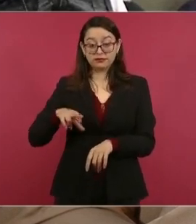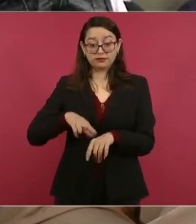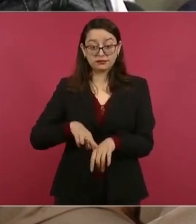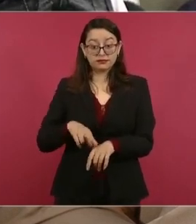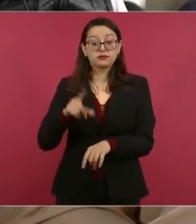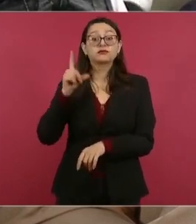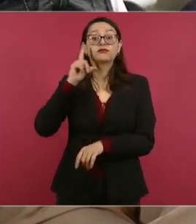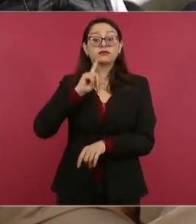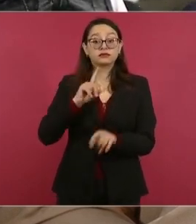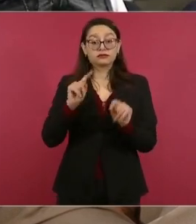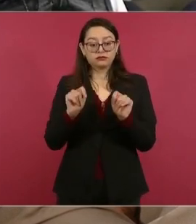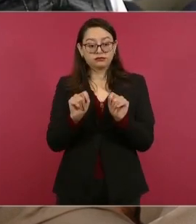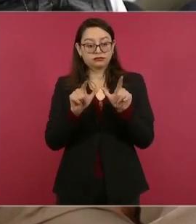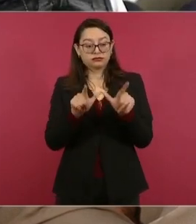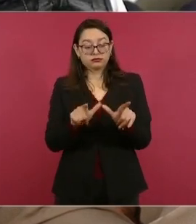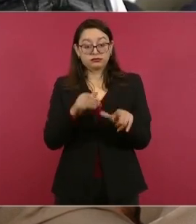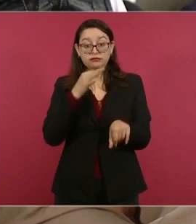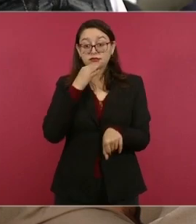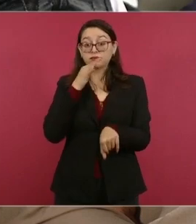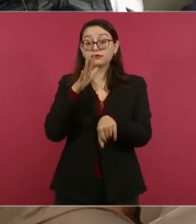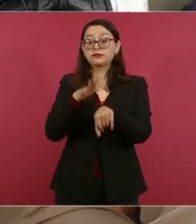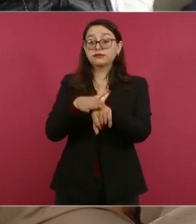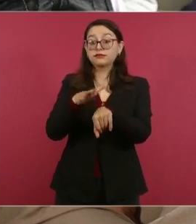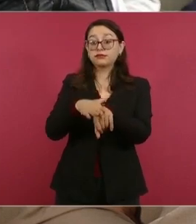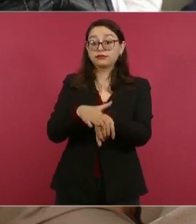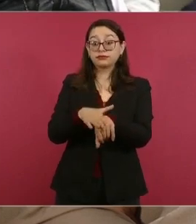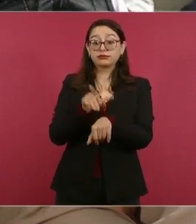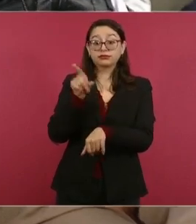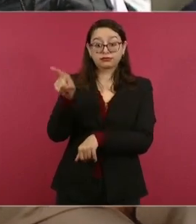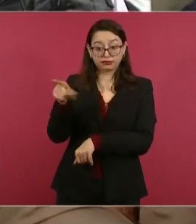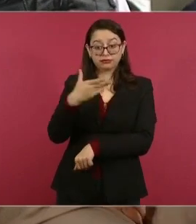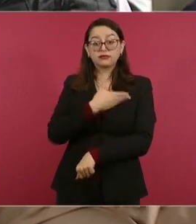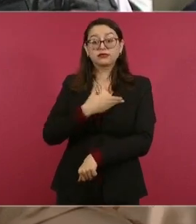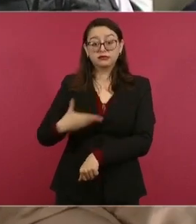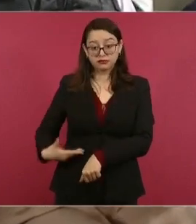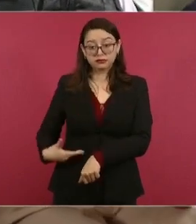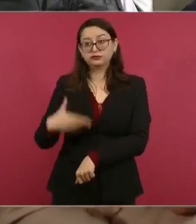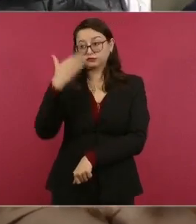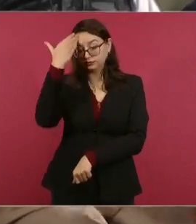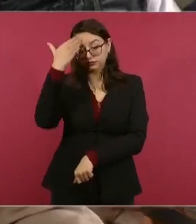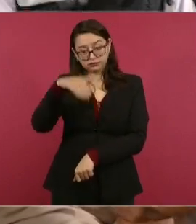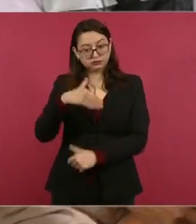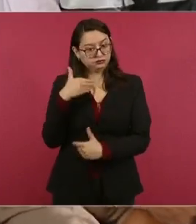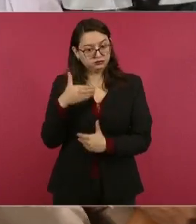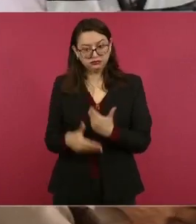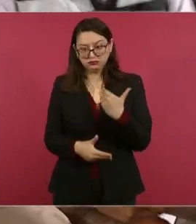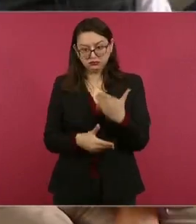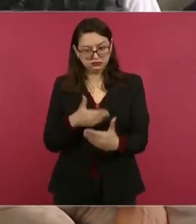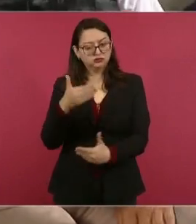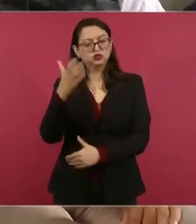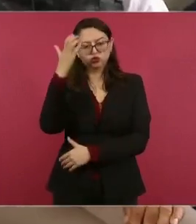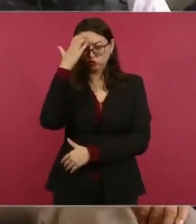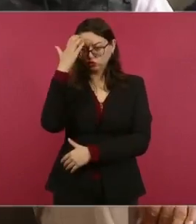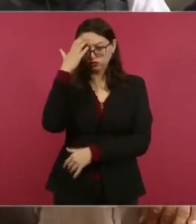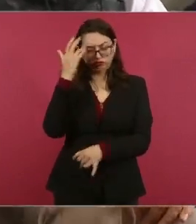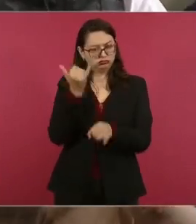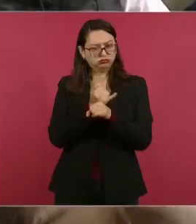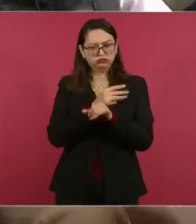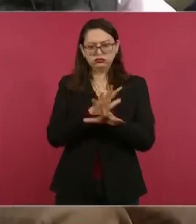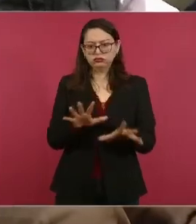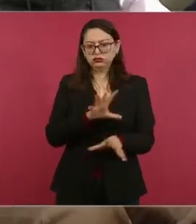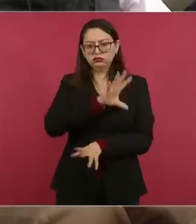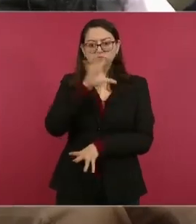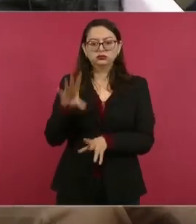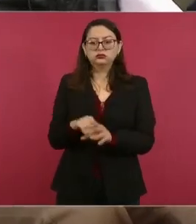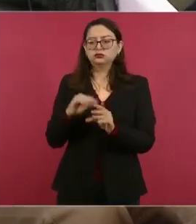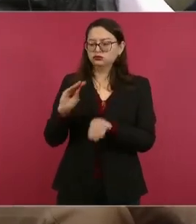informado de todo el proceso. Es preguntarle, ¿ha habido algún